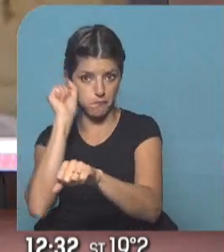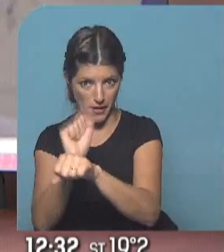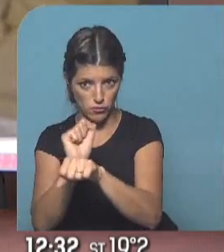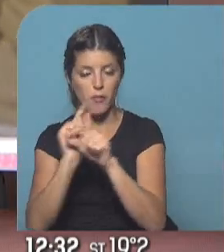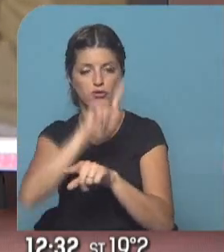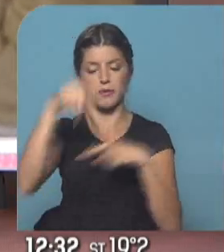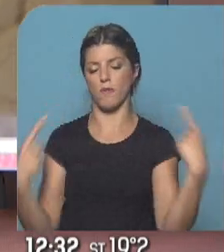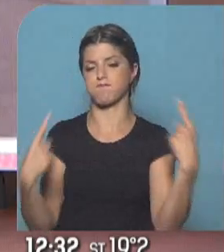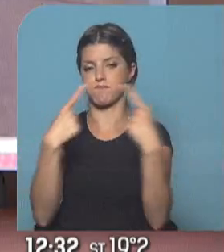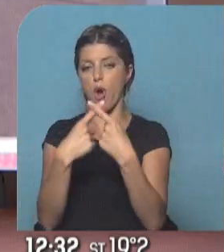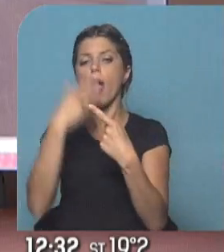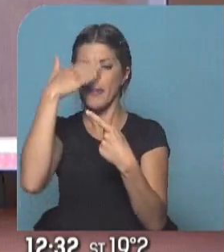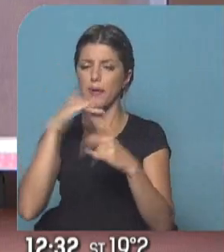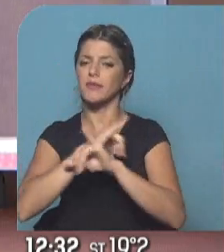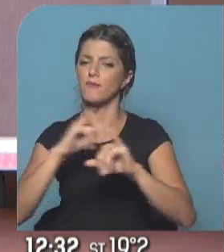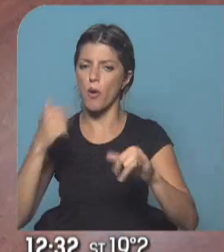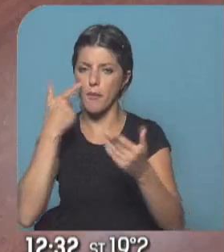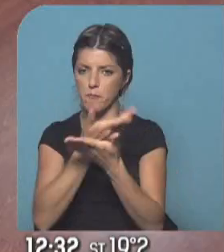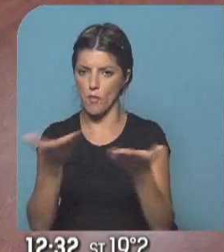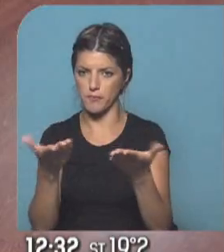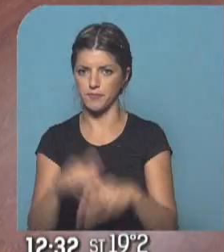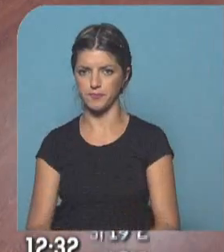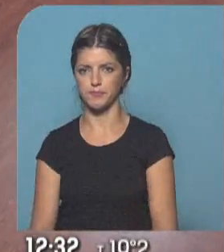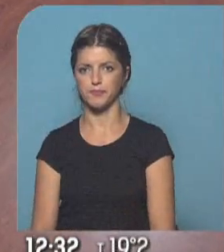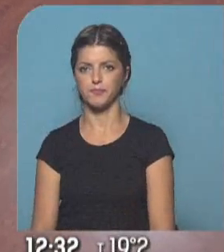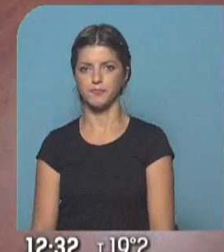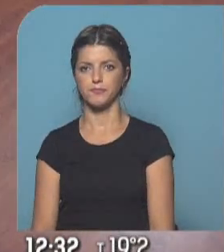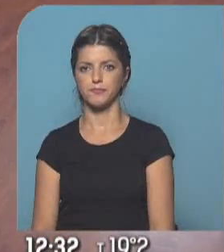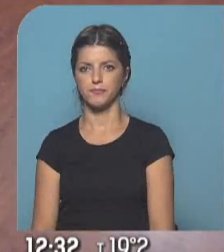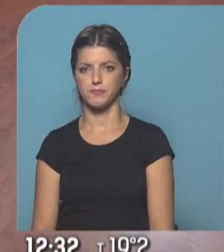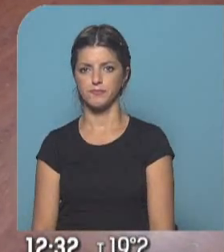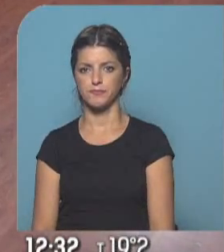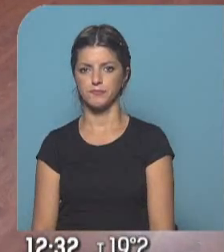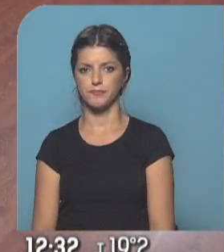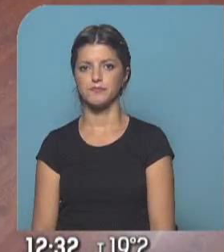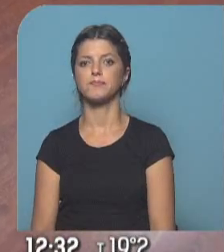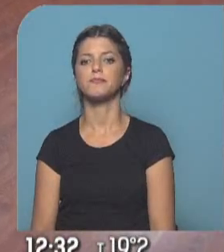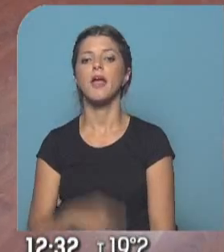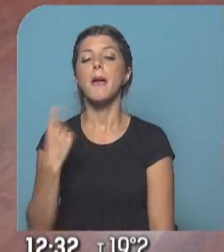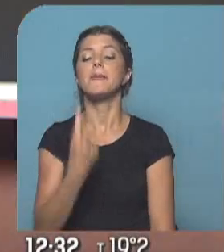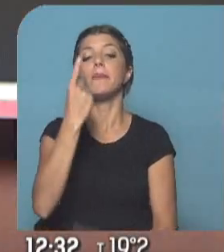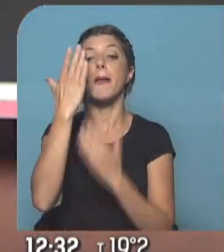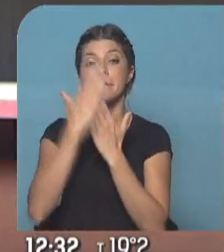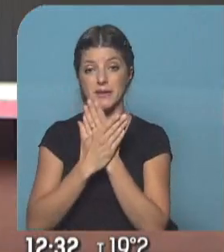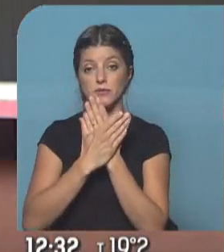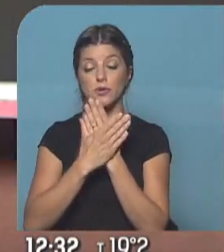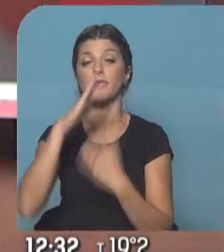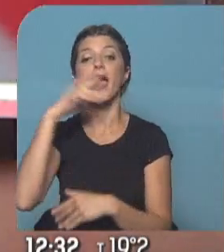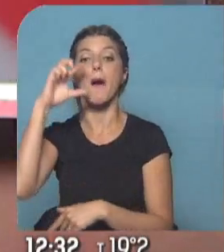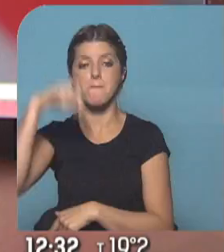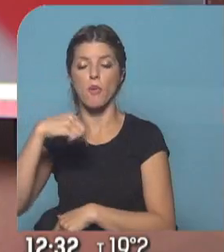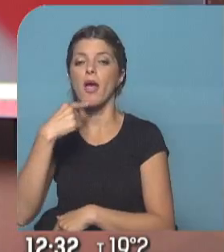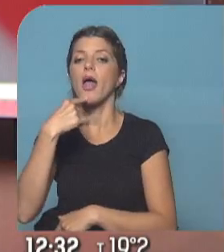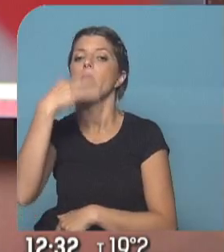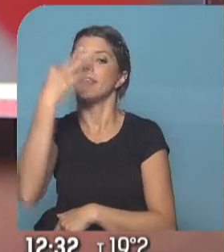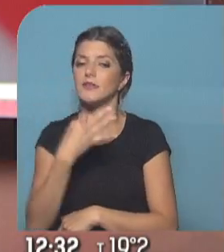un extenso informe cuenta la situación. Shinzo Abe, primer ministro de Japón, resolvió disolver el Parlamento y llamar a